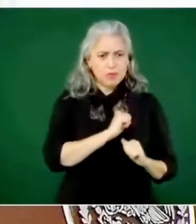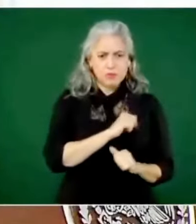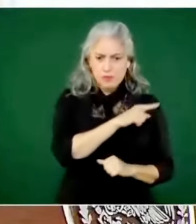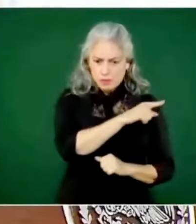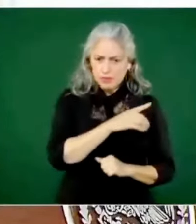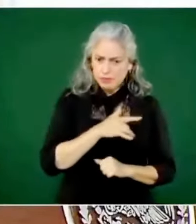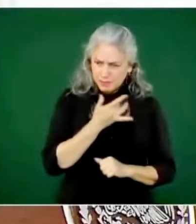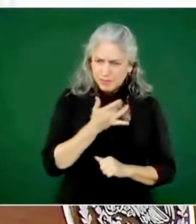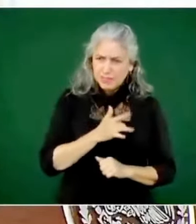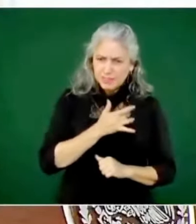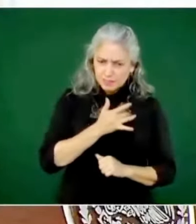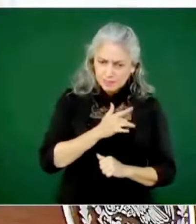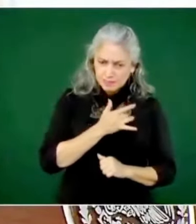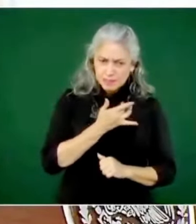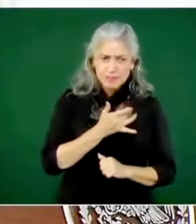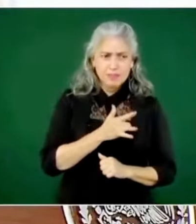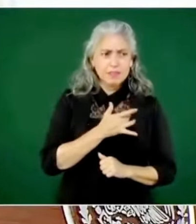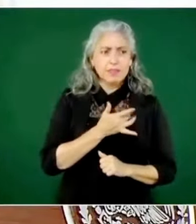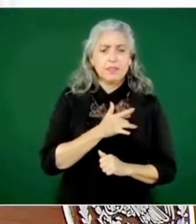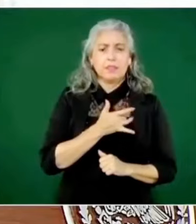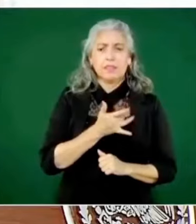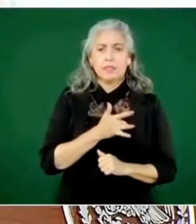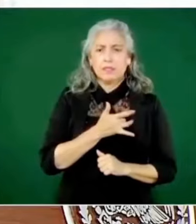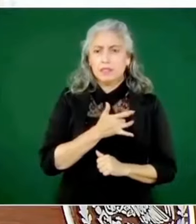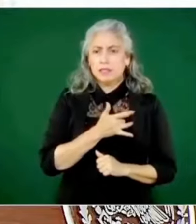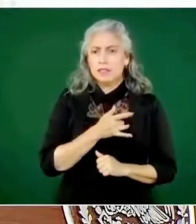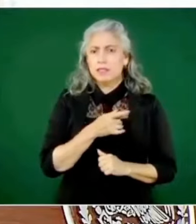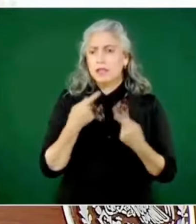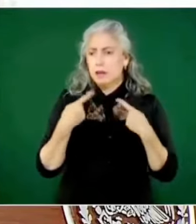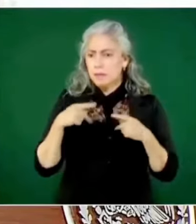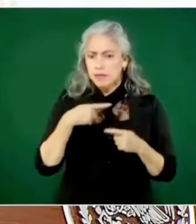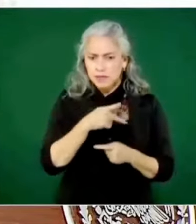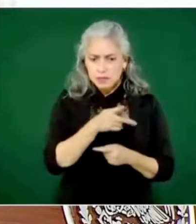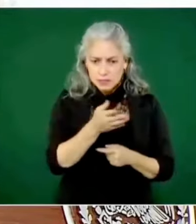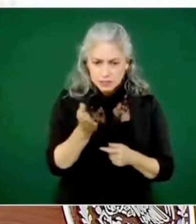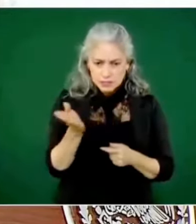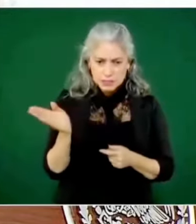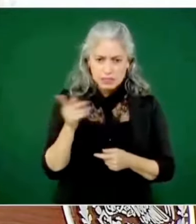menos procuran remediar las desgracias de los pobres,